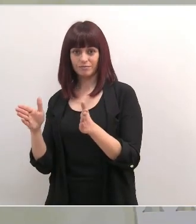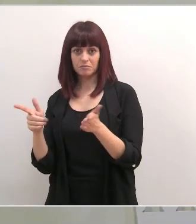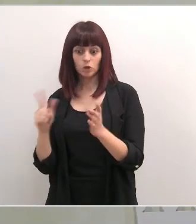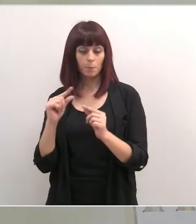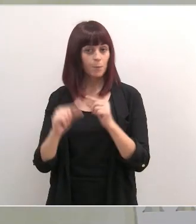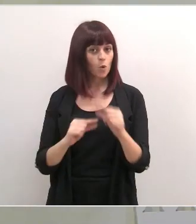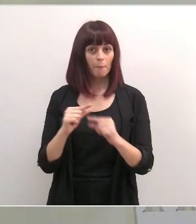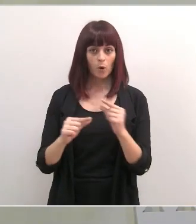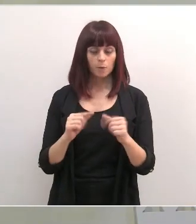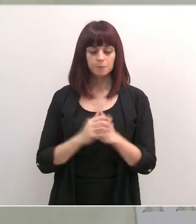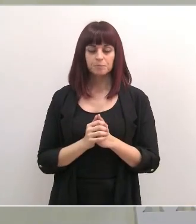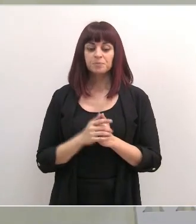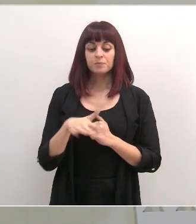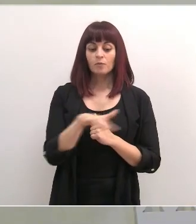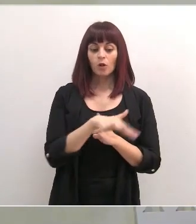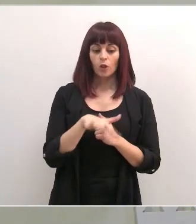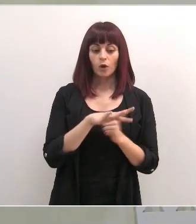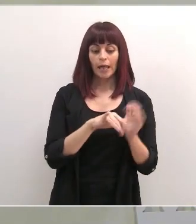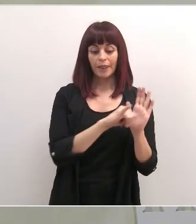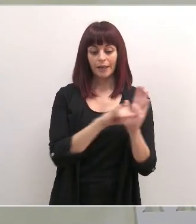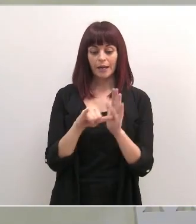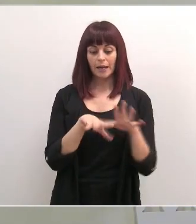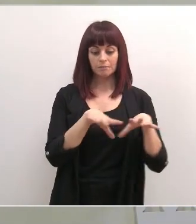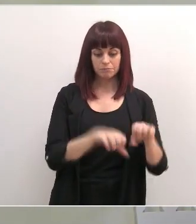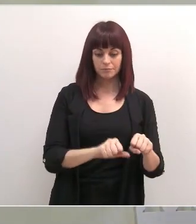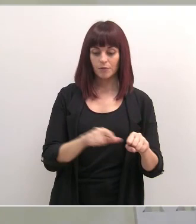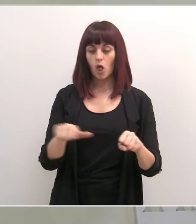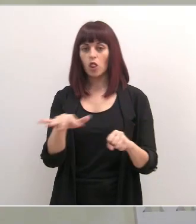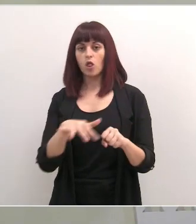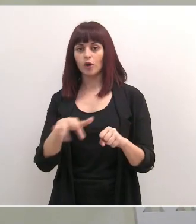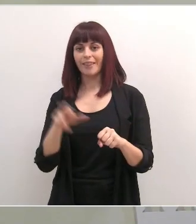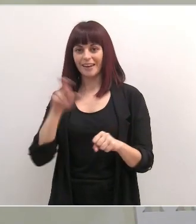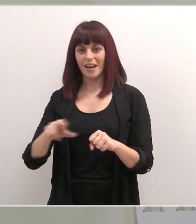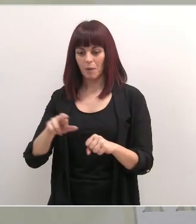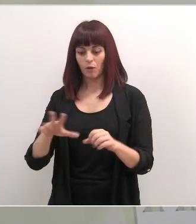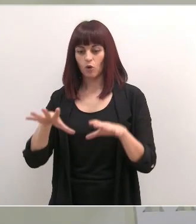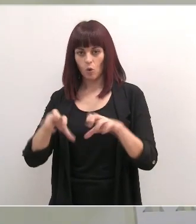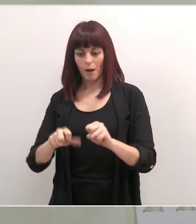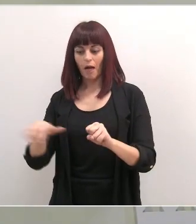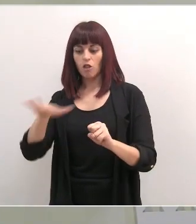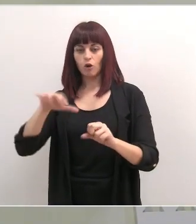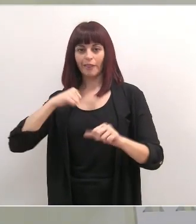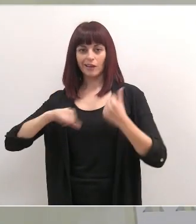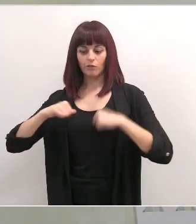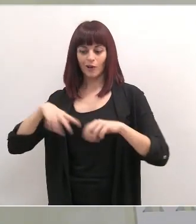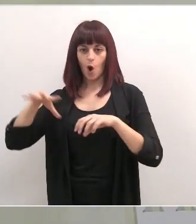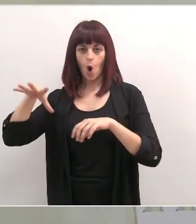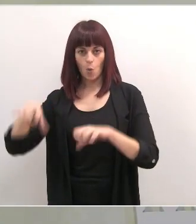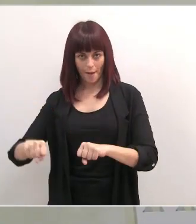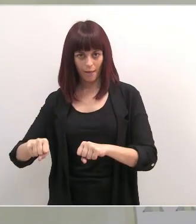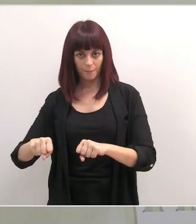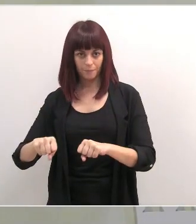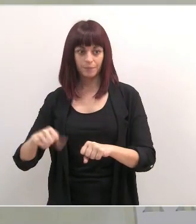progresivo. Ocupamos zonas aledañas, ocupamos reanimación, hasta llegar a ocupar quirófanos o zonas que hemos puesto a disposición para tener en un